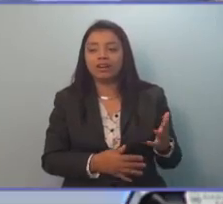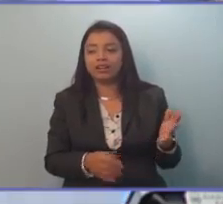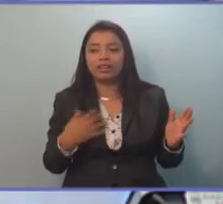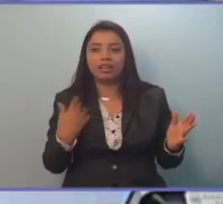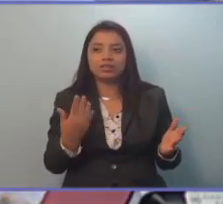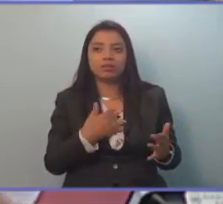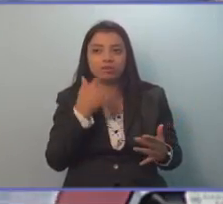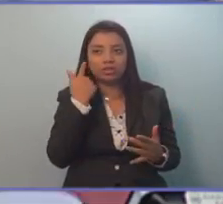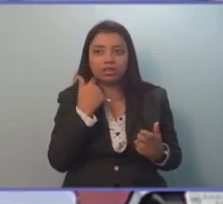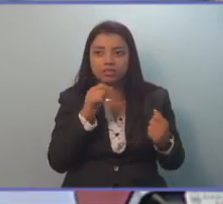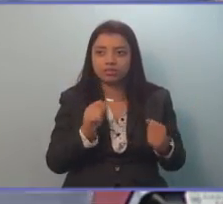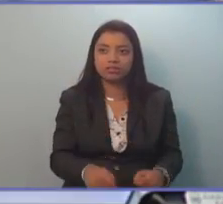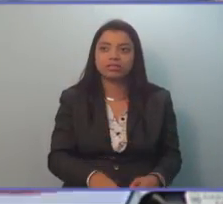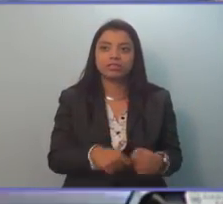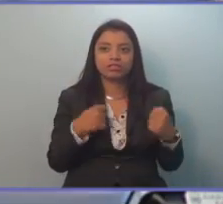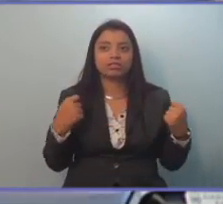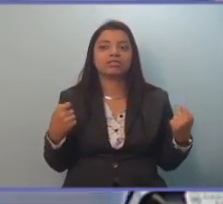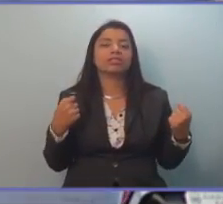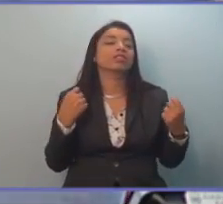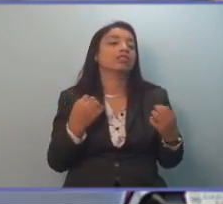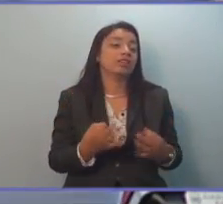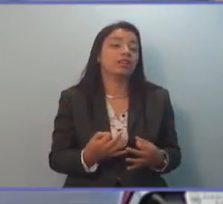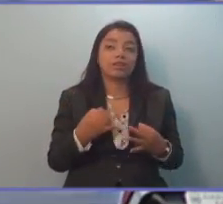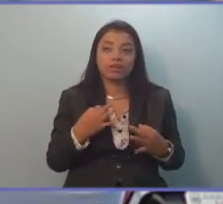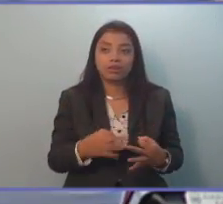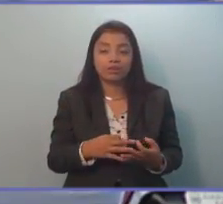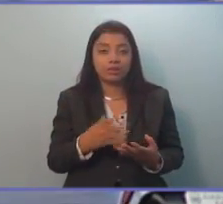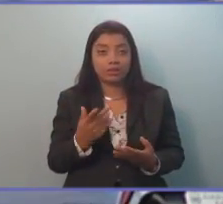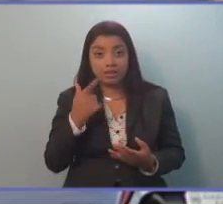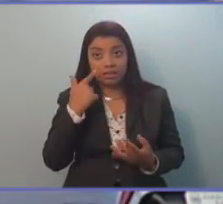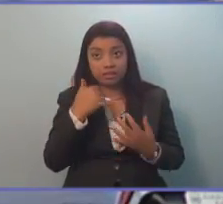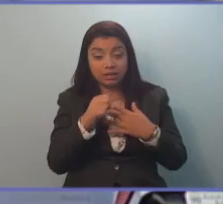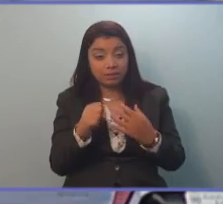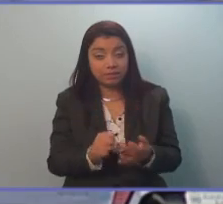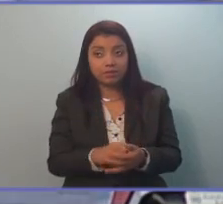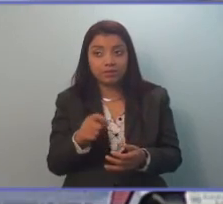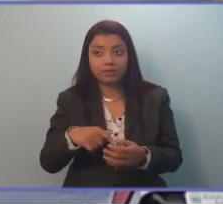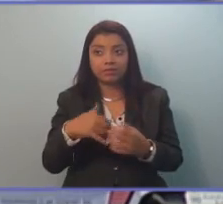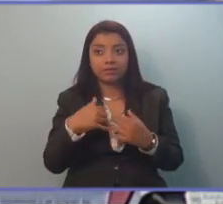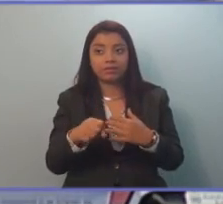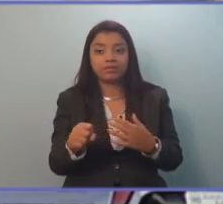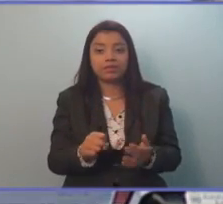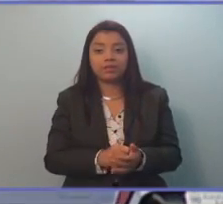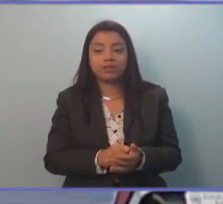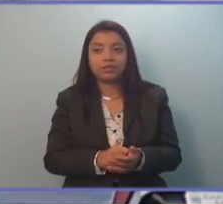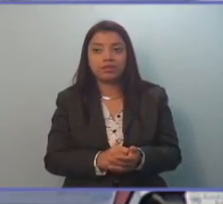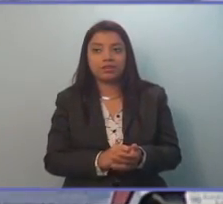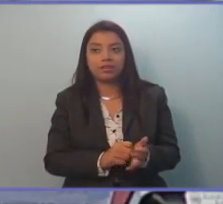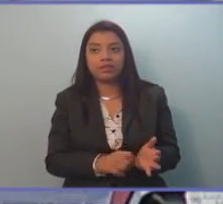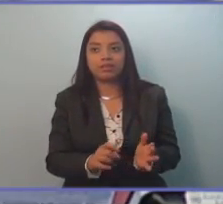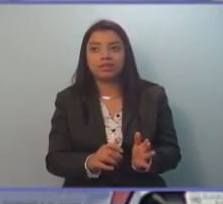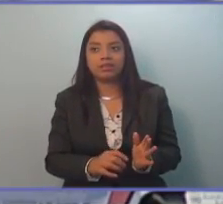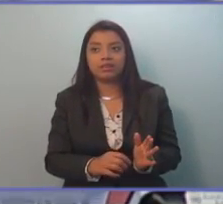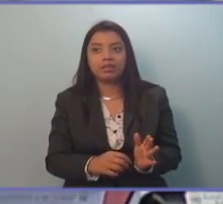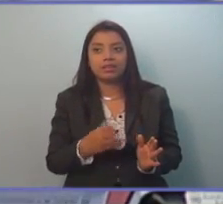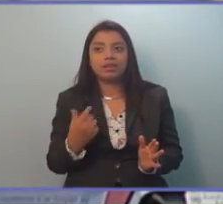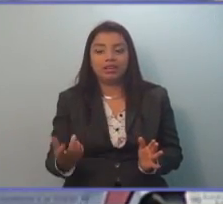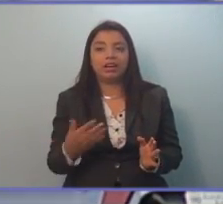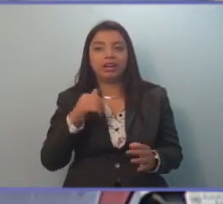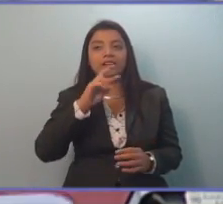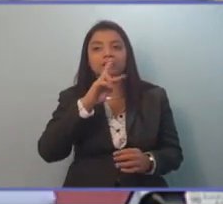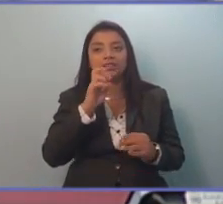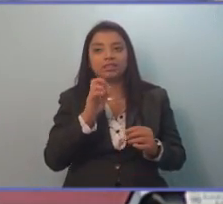publicación en el Diario Oficial, dado en el Salón Azul del Palacio Legislativo, San Salvador, a los días del mes del